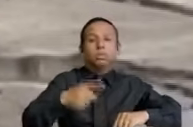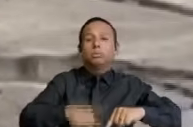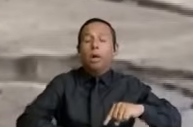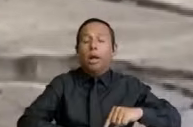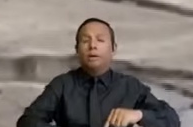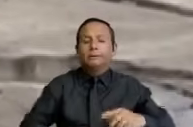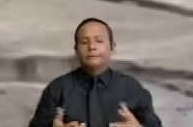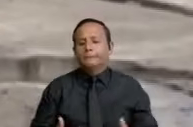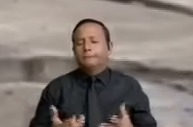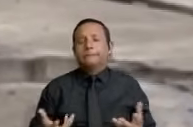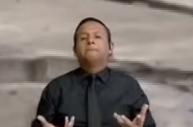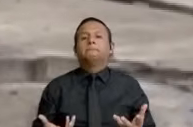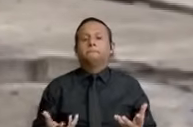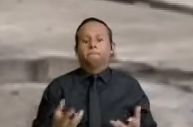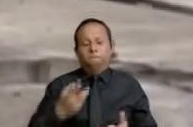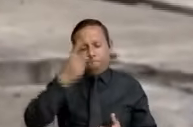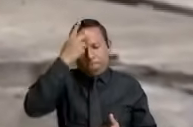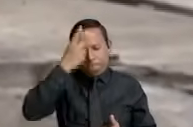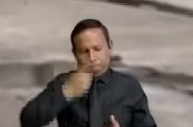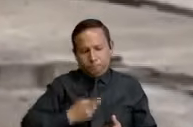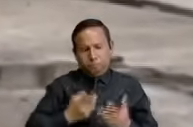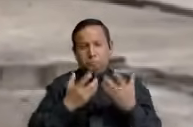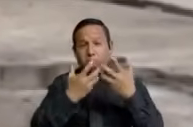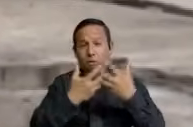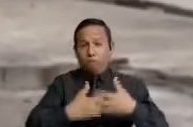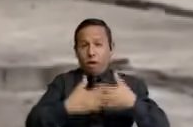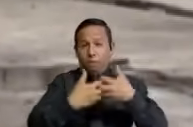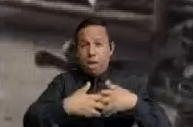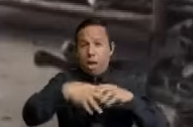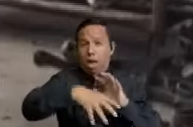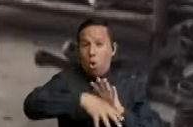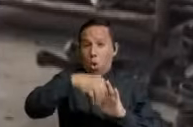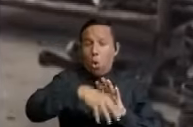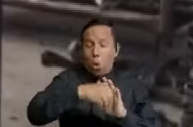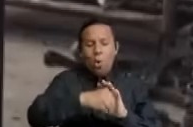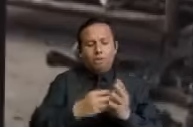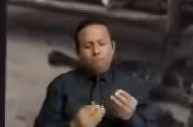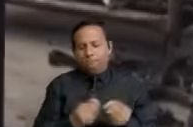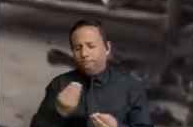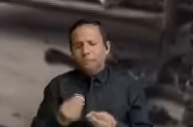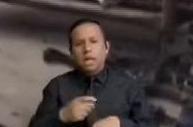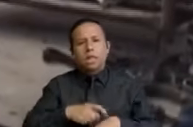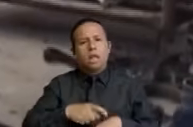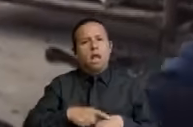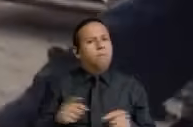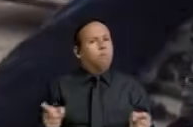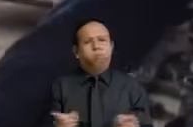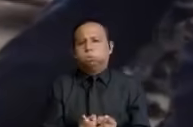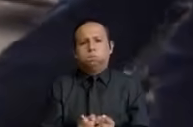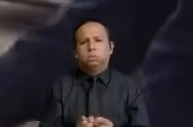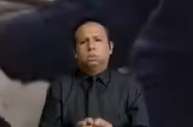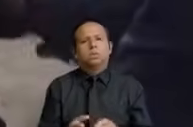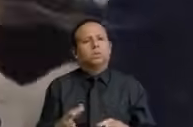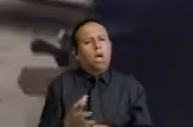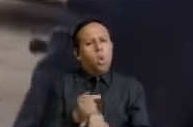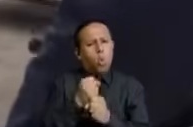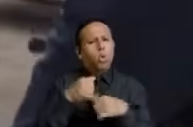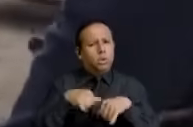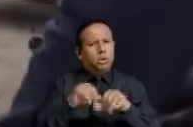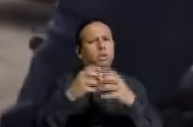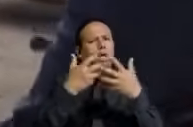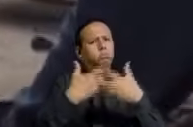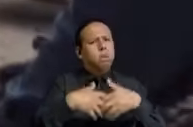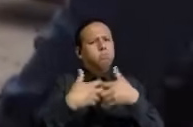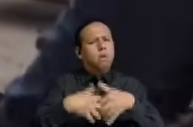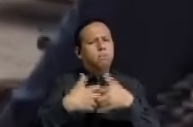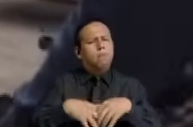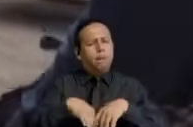compresores la decisión de la estatal petrolera tiene como objetivo optimizar tiempos y asegurar la continuidad de las operaciones después del